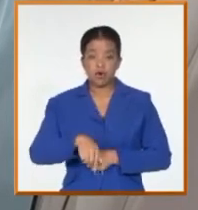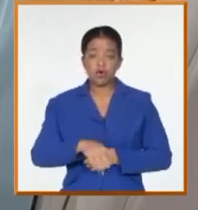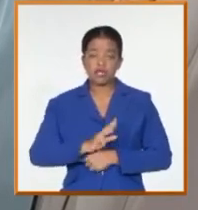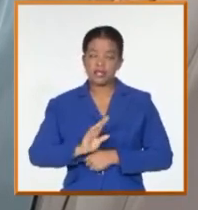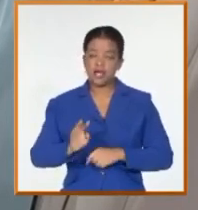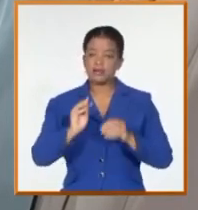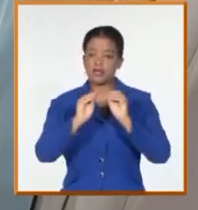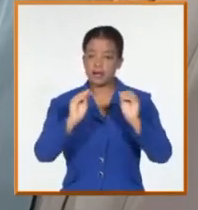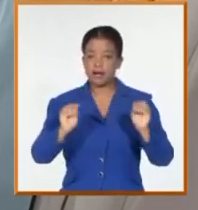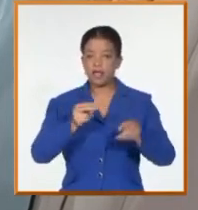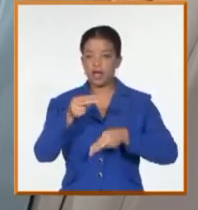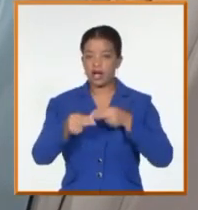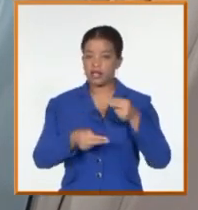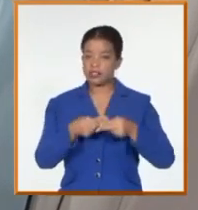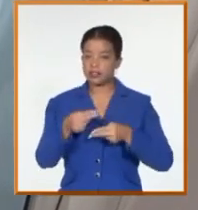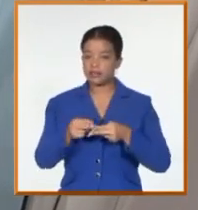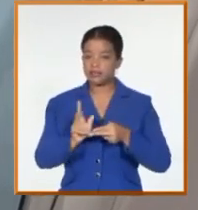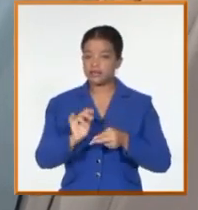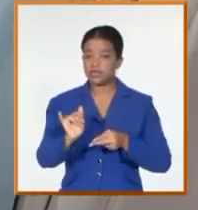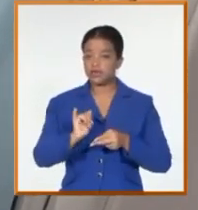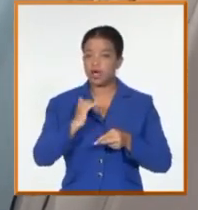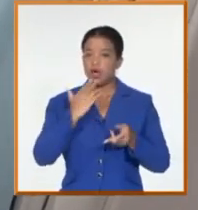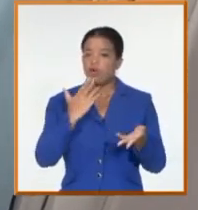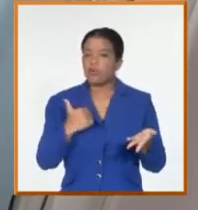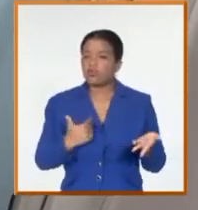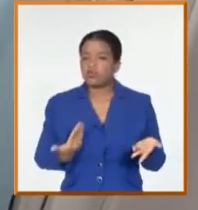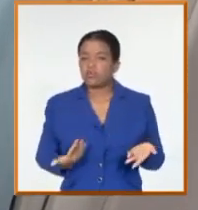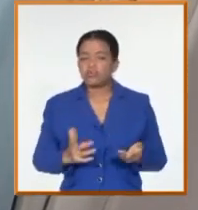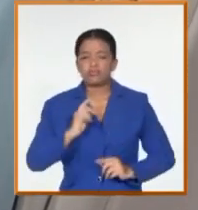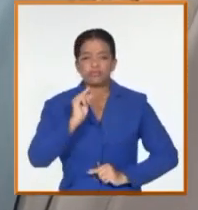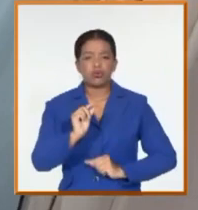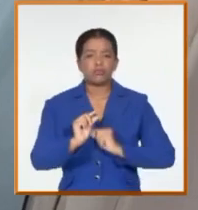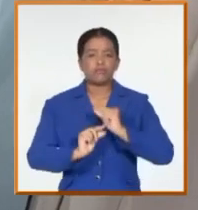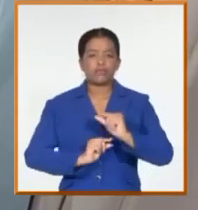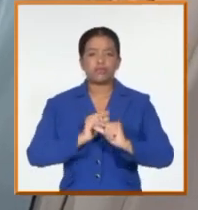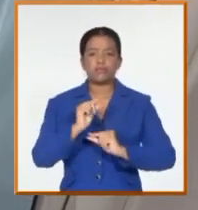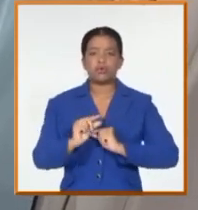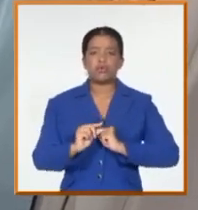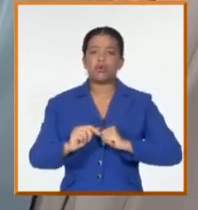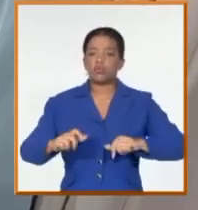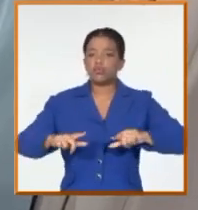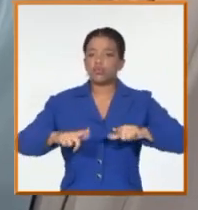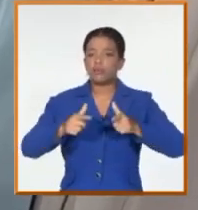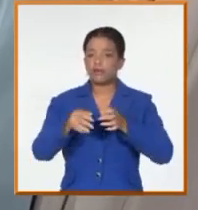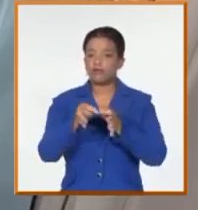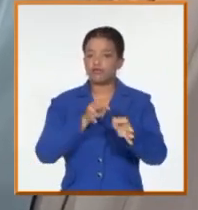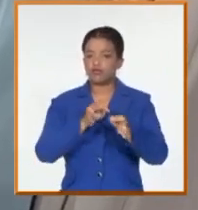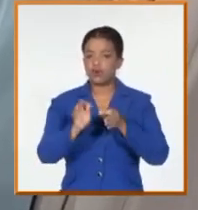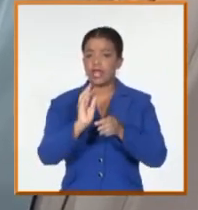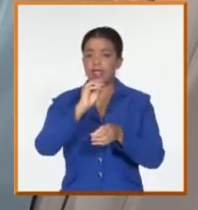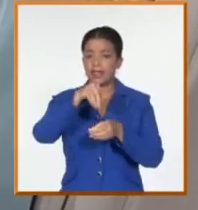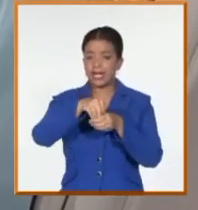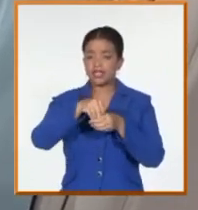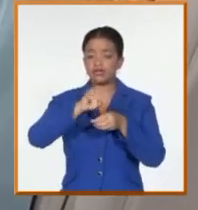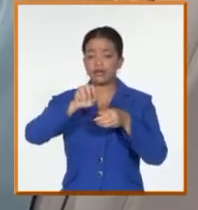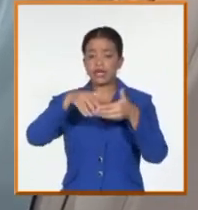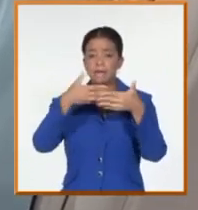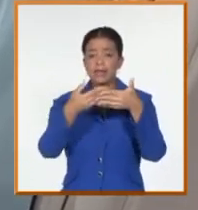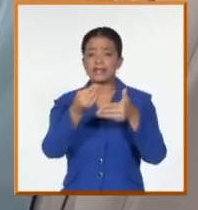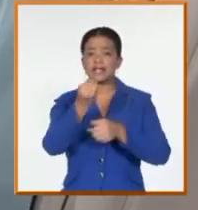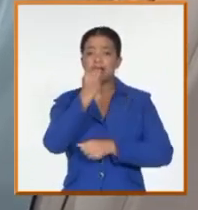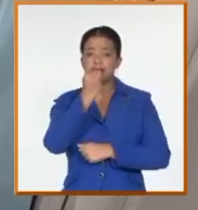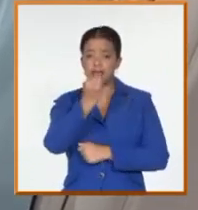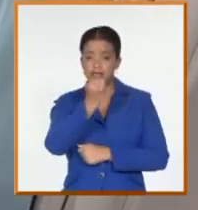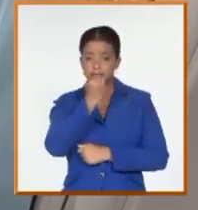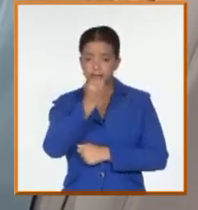a hacer y cómo se ha ido implementando estas posibilidades también dentro del sector de la industria alimentaria en el ámbito